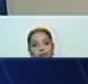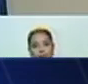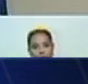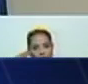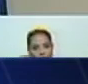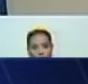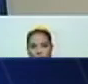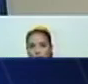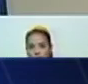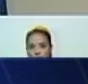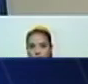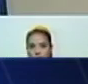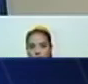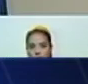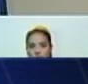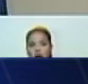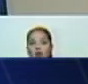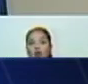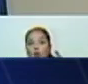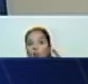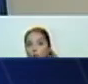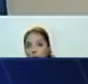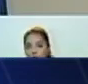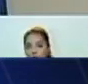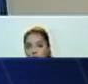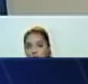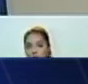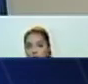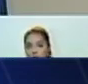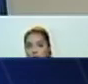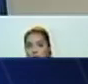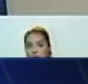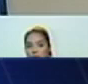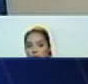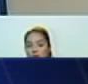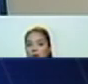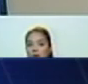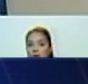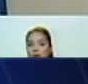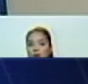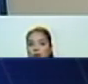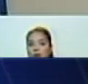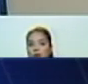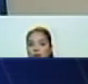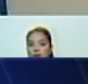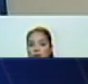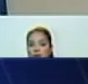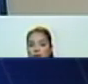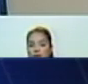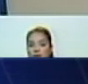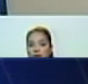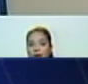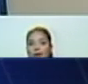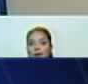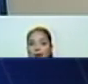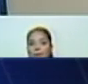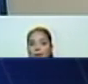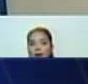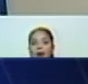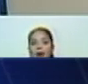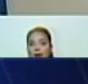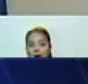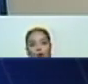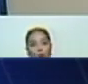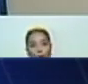Terrorismo. Y un cuarto delito, legitimación de capitales, que está previsto en la Ley contra